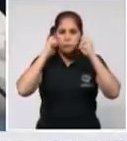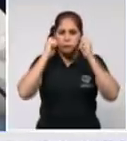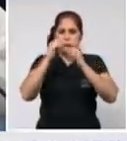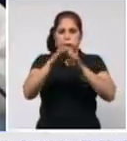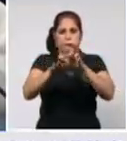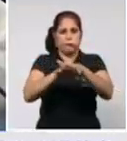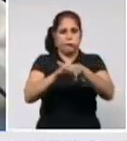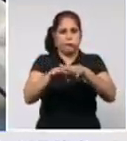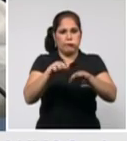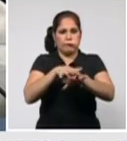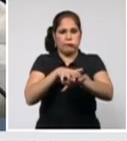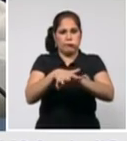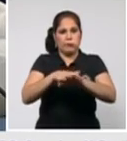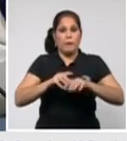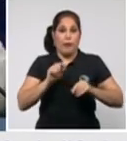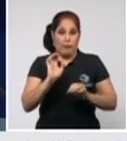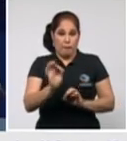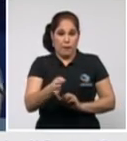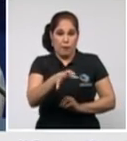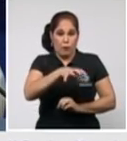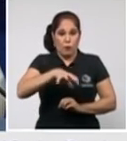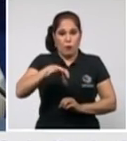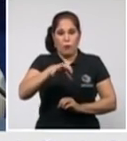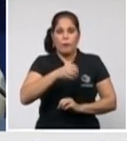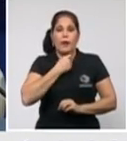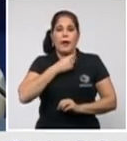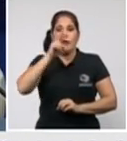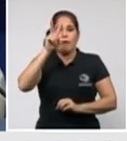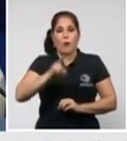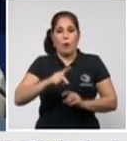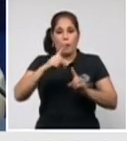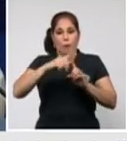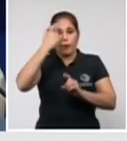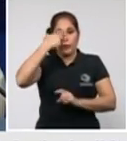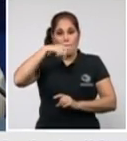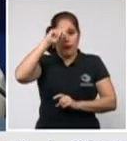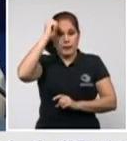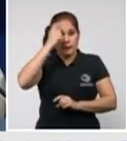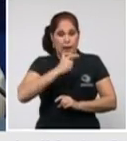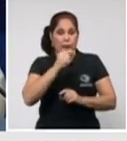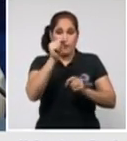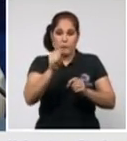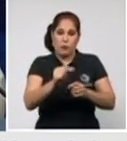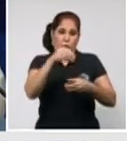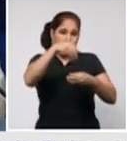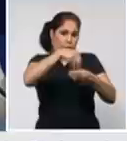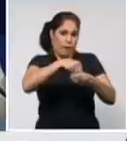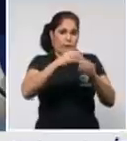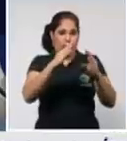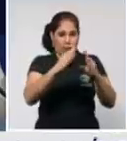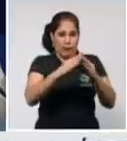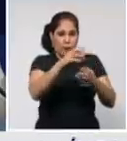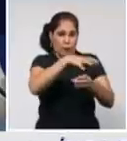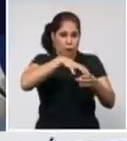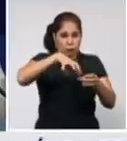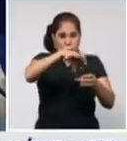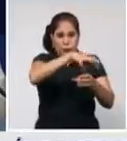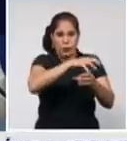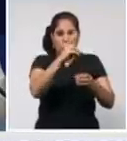lugares. Cuando evaluamos la tasa de incidencia también en los últimos 15